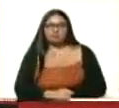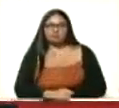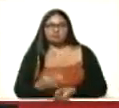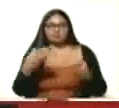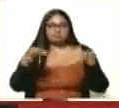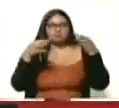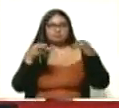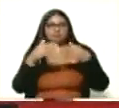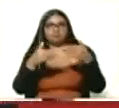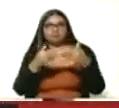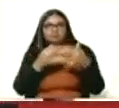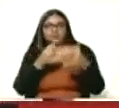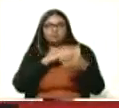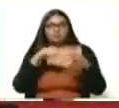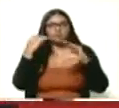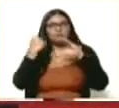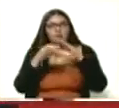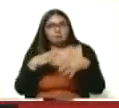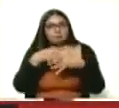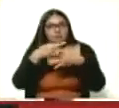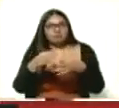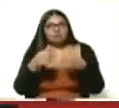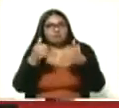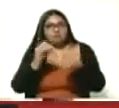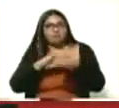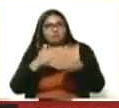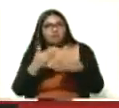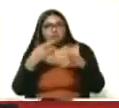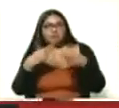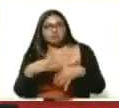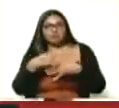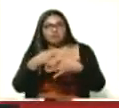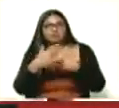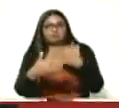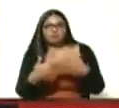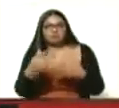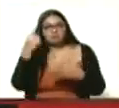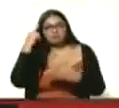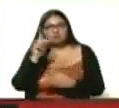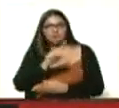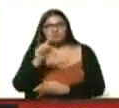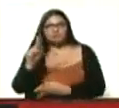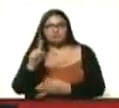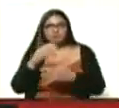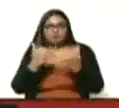se encontraron unos correos muy interesantes, porque un correo del día 11, por ejemplo, el día 11...